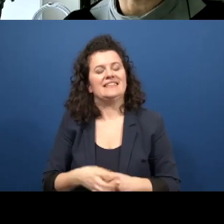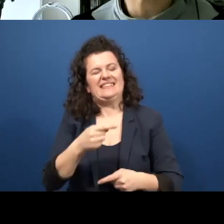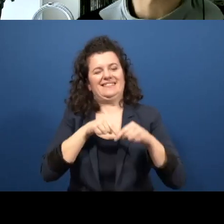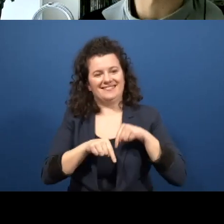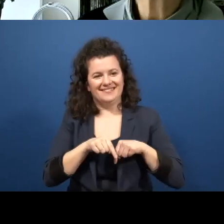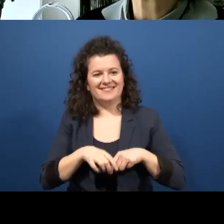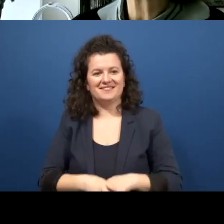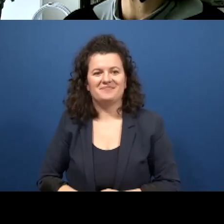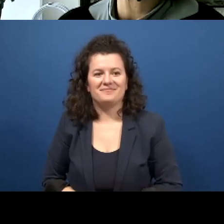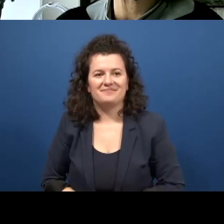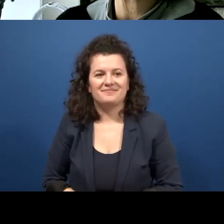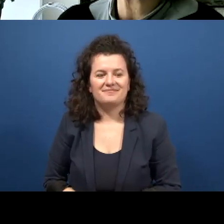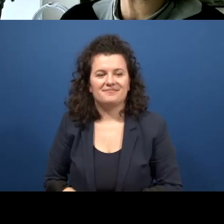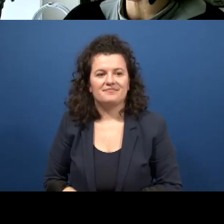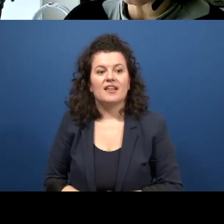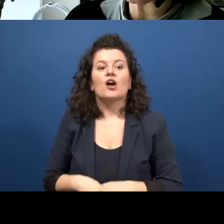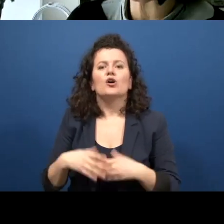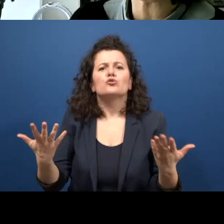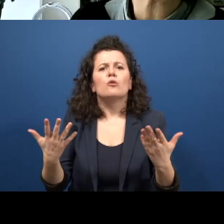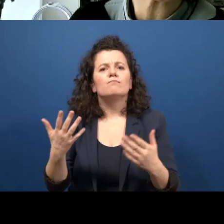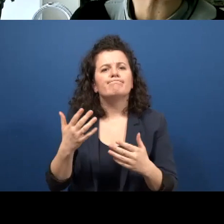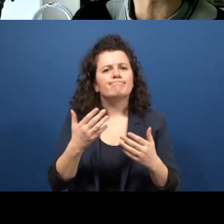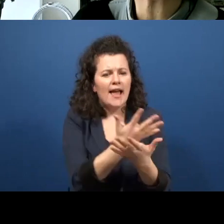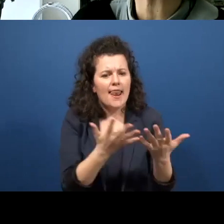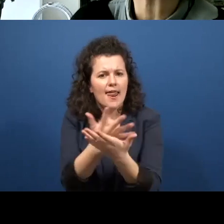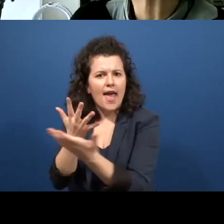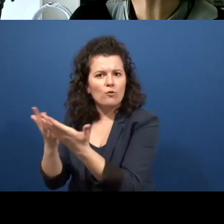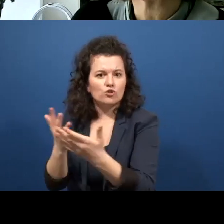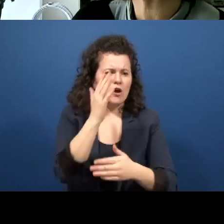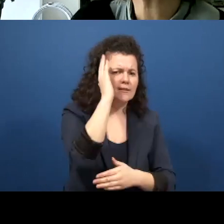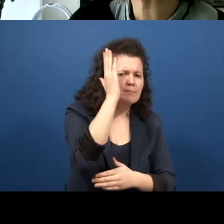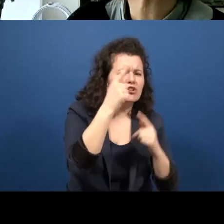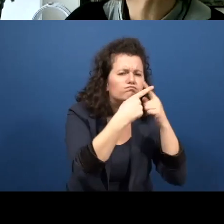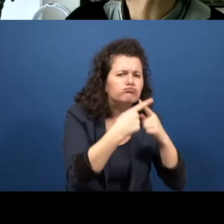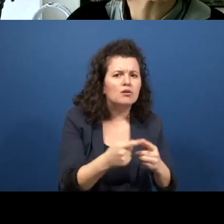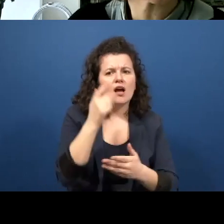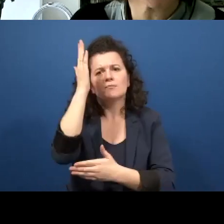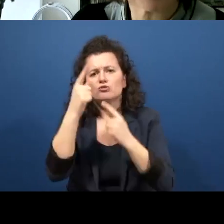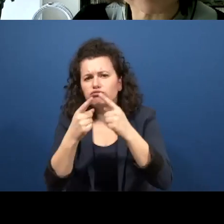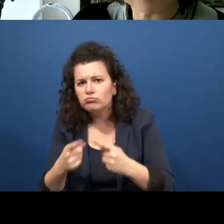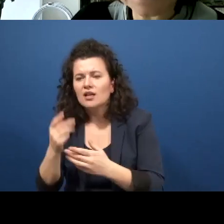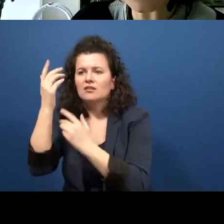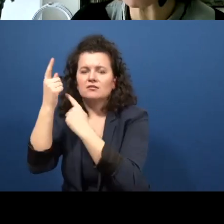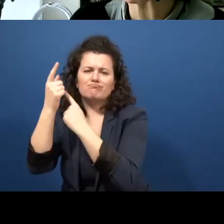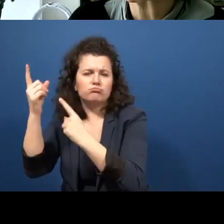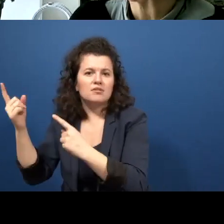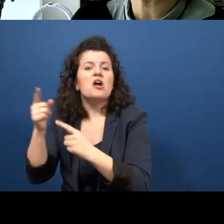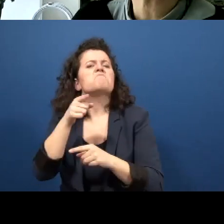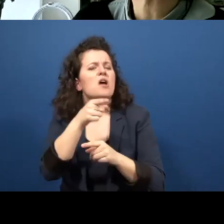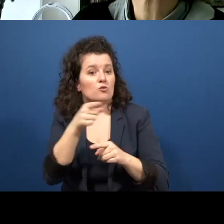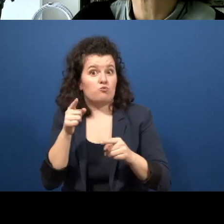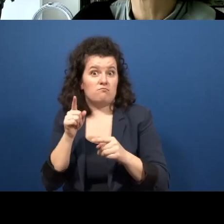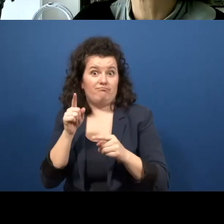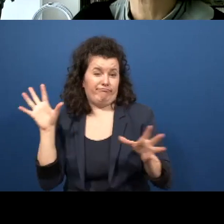vamos a ver la diapositiva completa. Tenemos este repositorio de discursos. Creo que ya